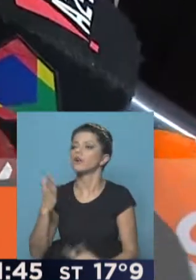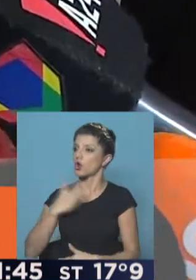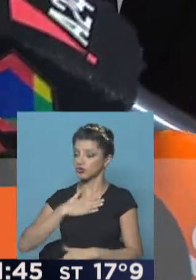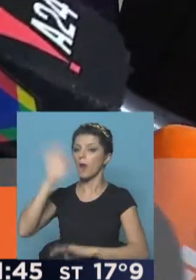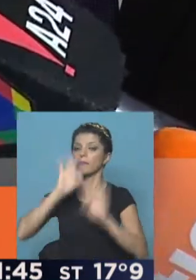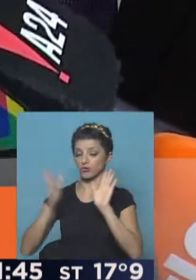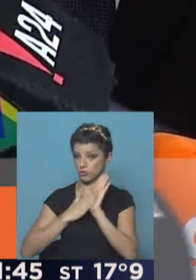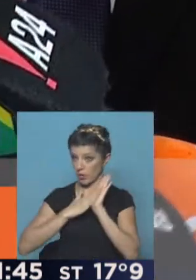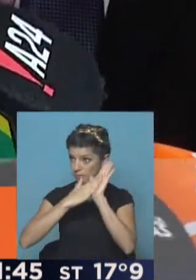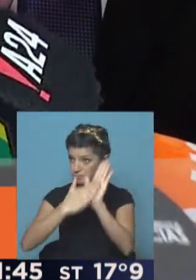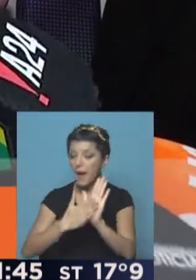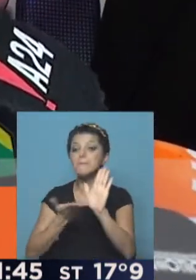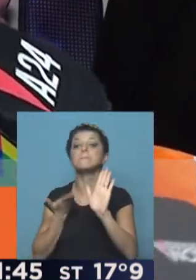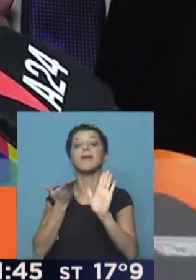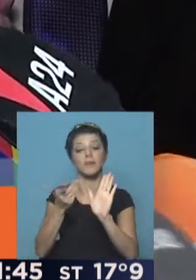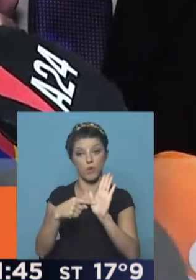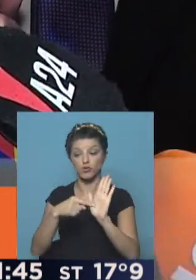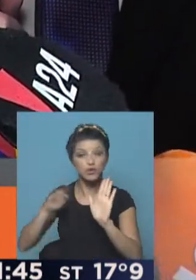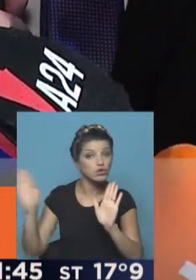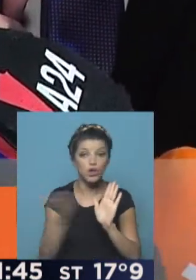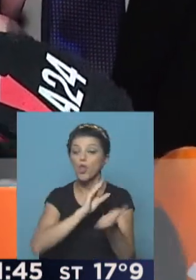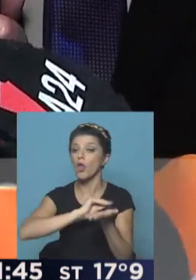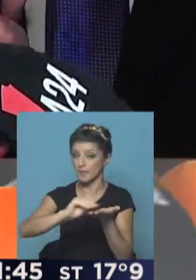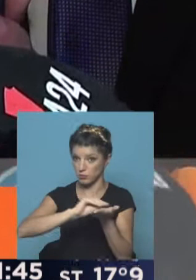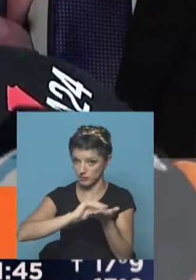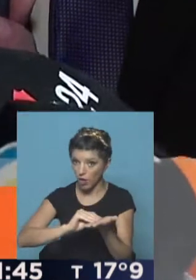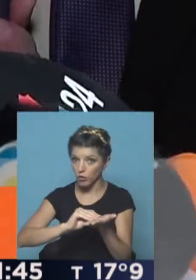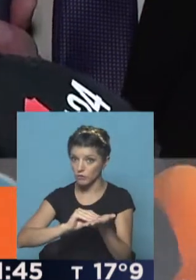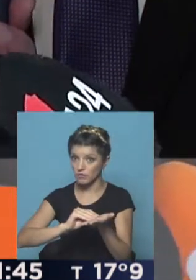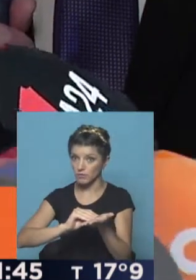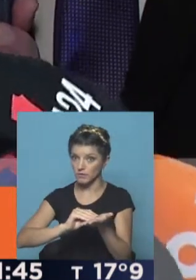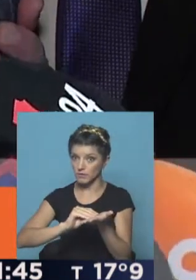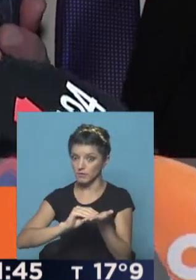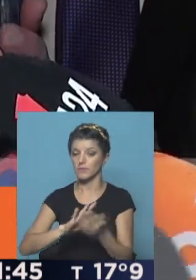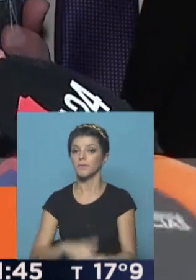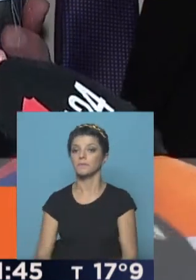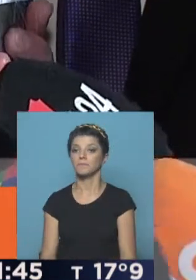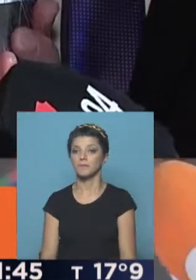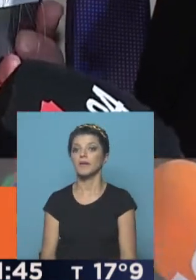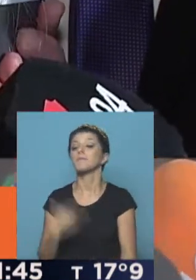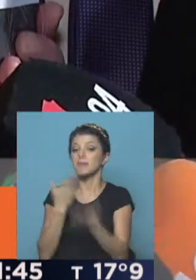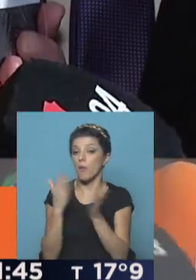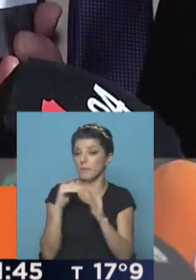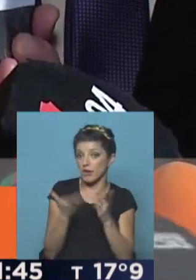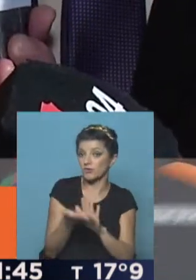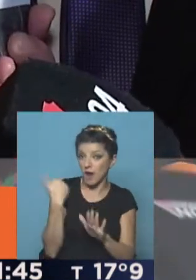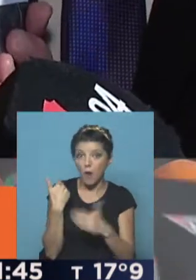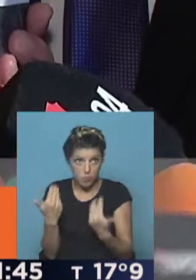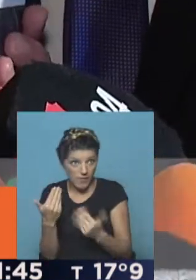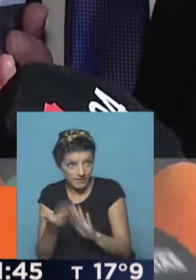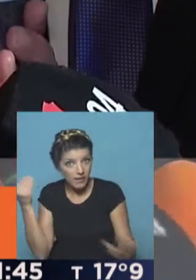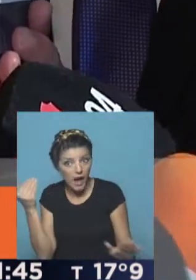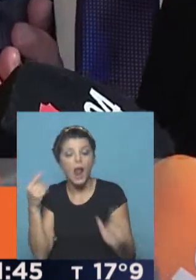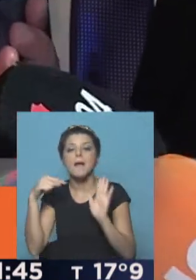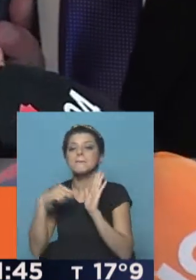de dictamen nuestro solicitábamos que todos los diputados que habíamos pedido ser desaforado lo pudiéramos hacer. Pero